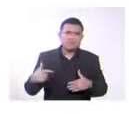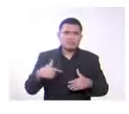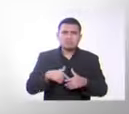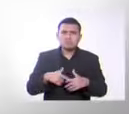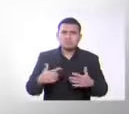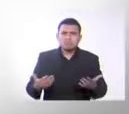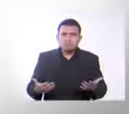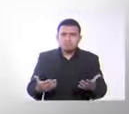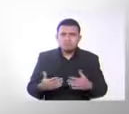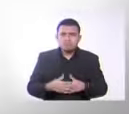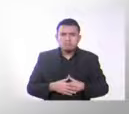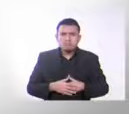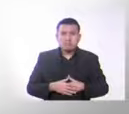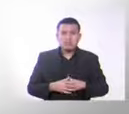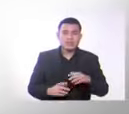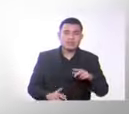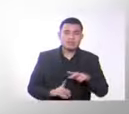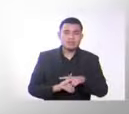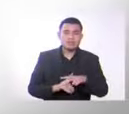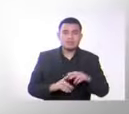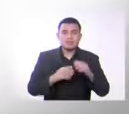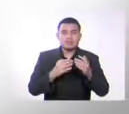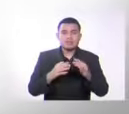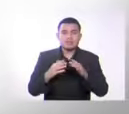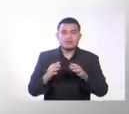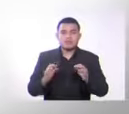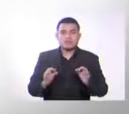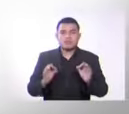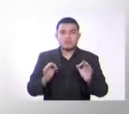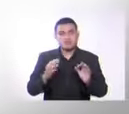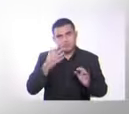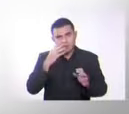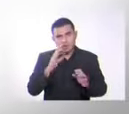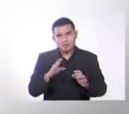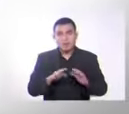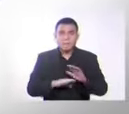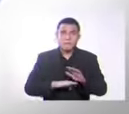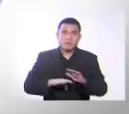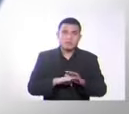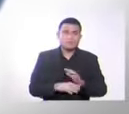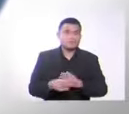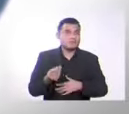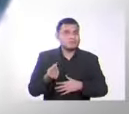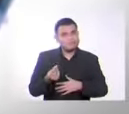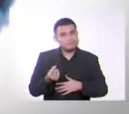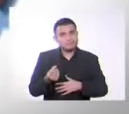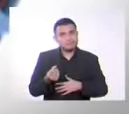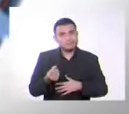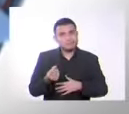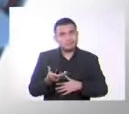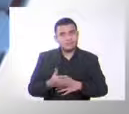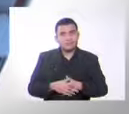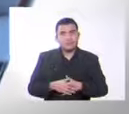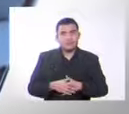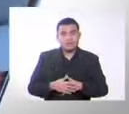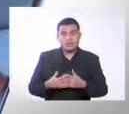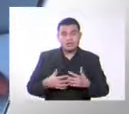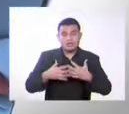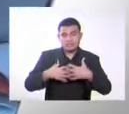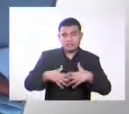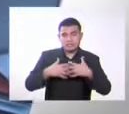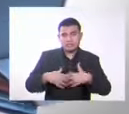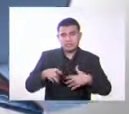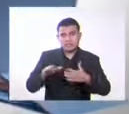fósiles. Existen varias razones. La principal es básicamente económica. La fabricación de la celda solar